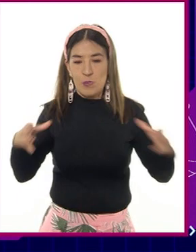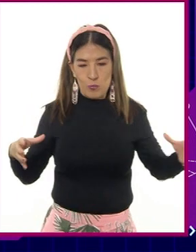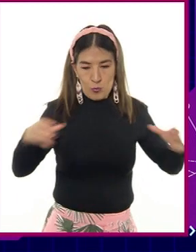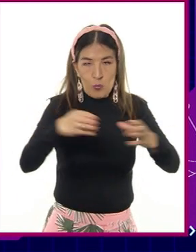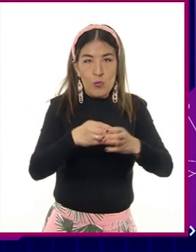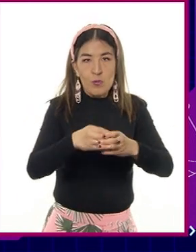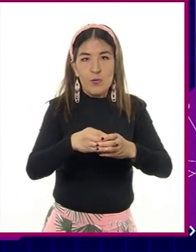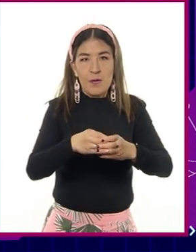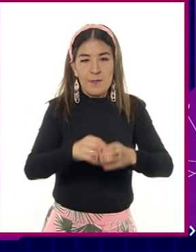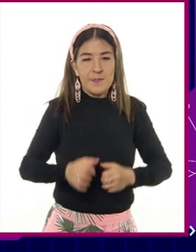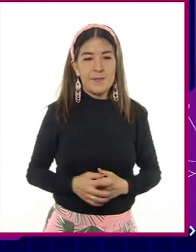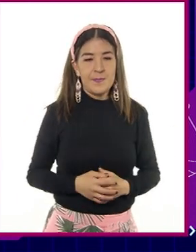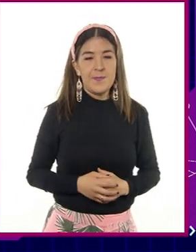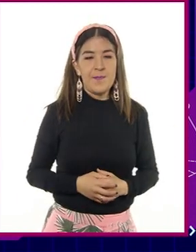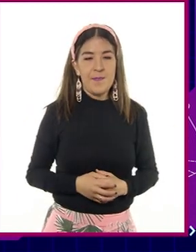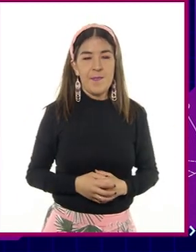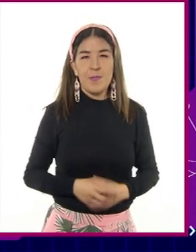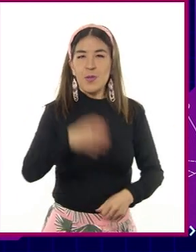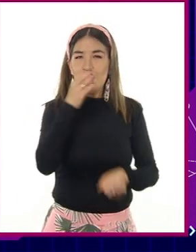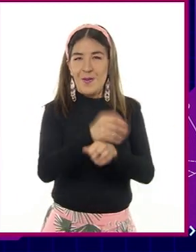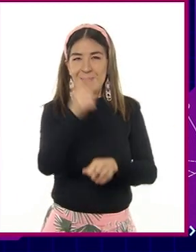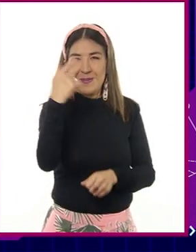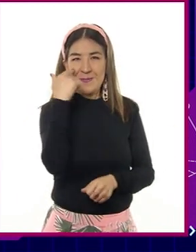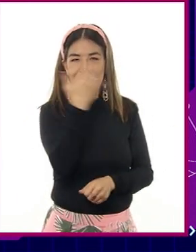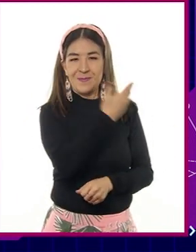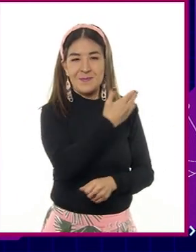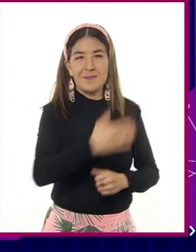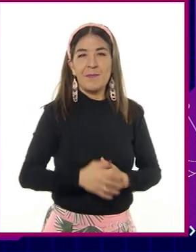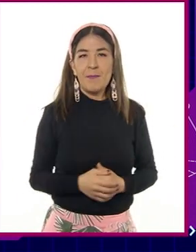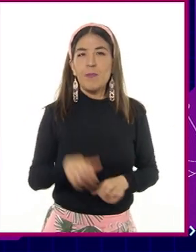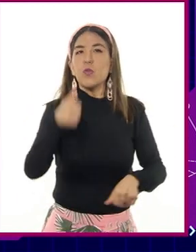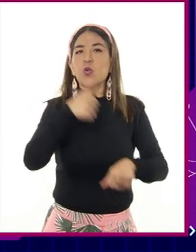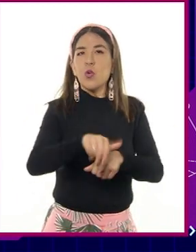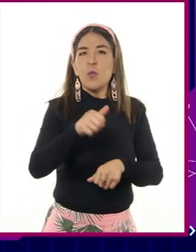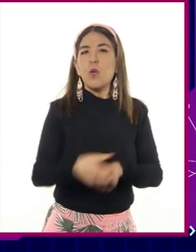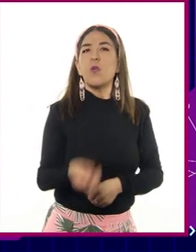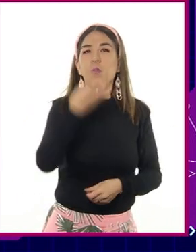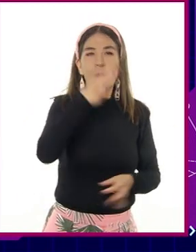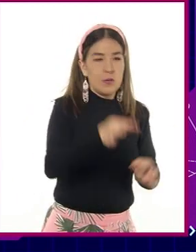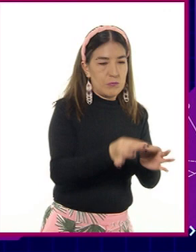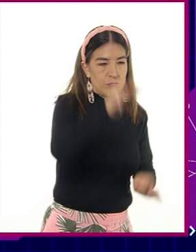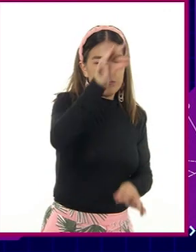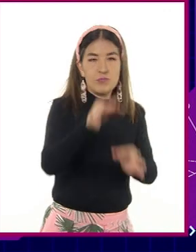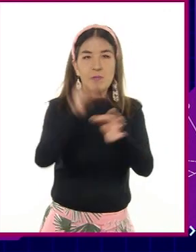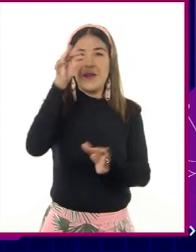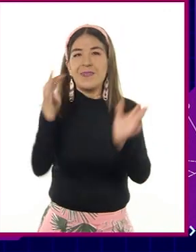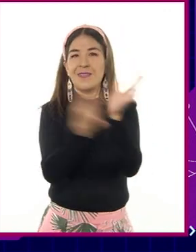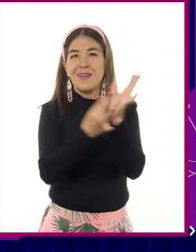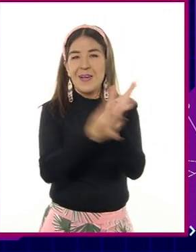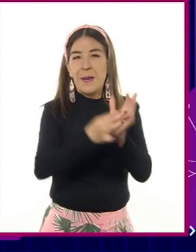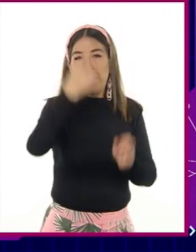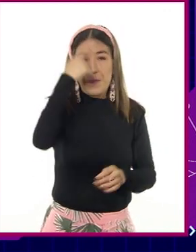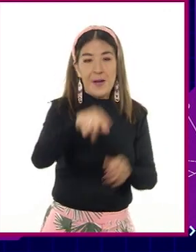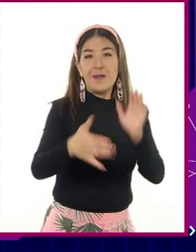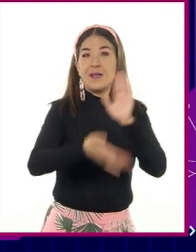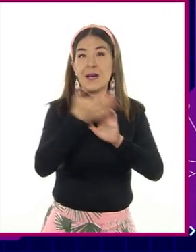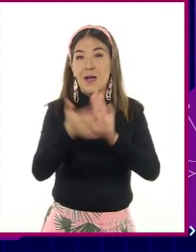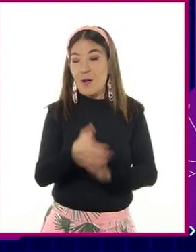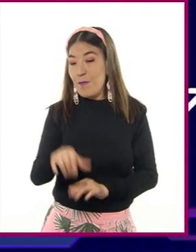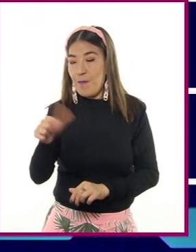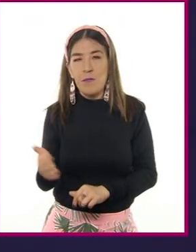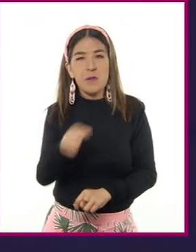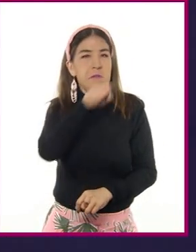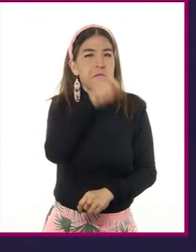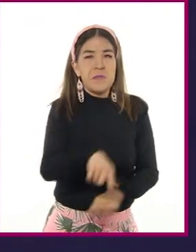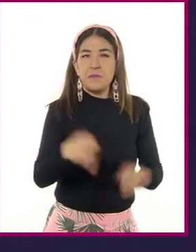anterior. Como pueden observar, el número de varillas que necesita para construir la siguiente casa es la